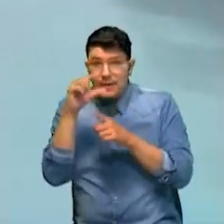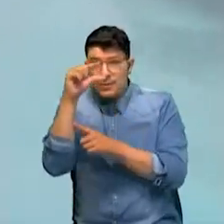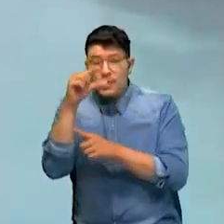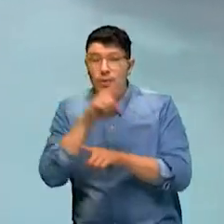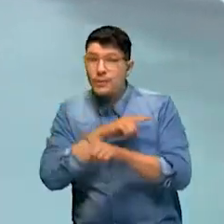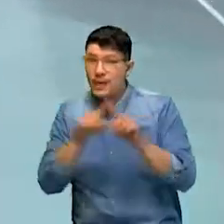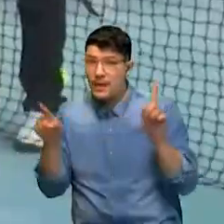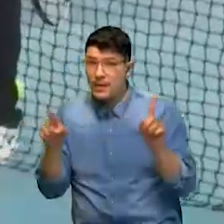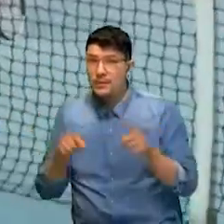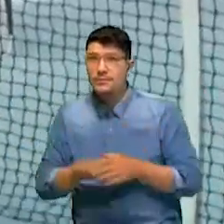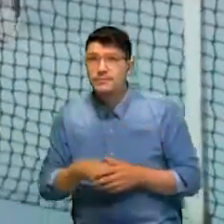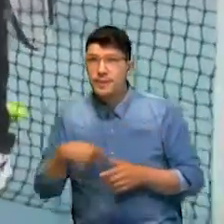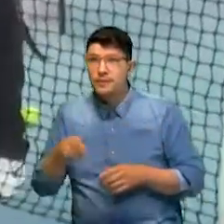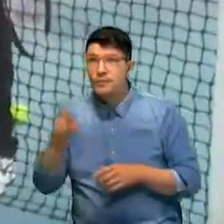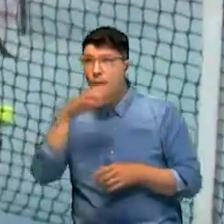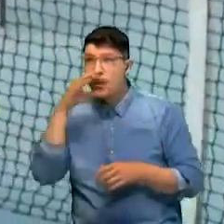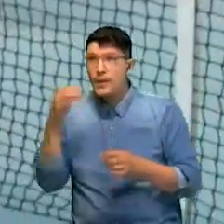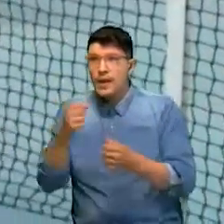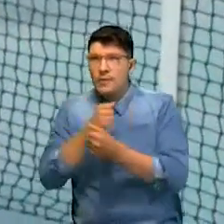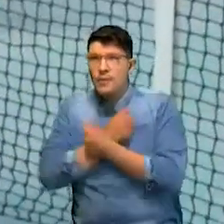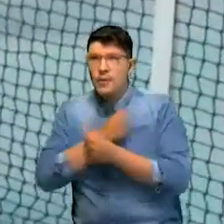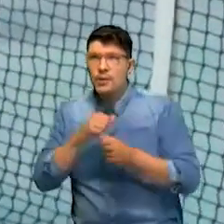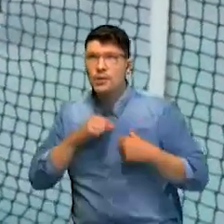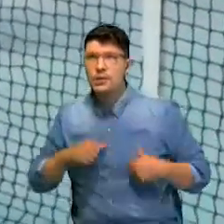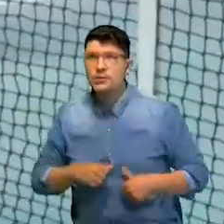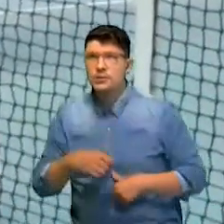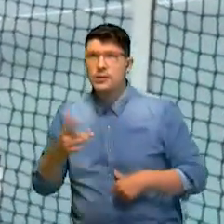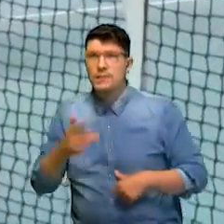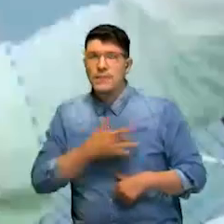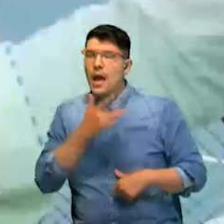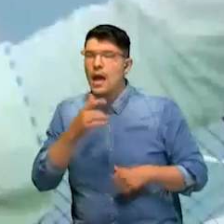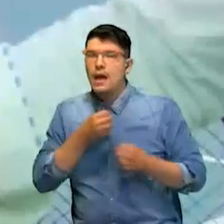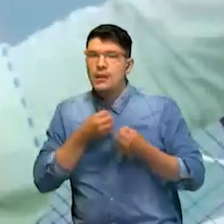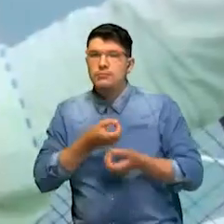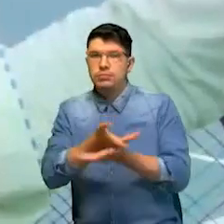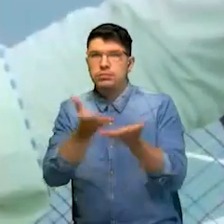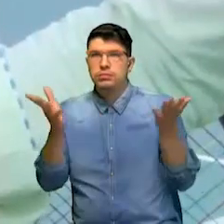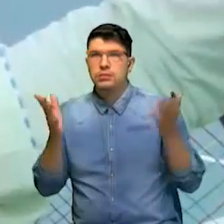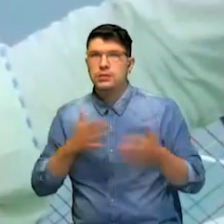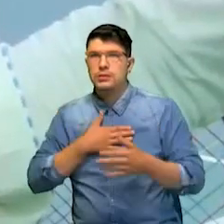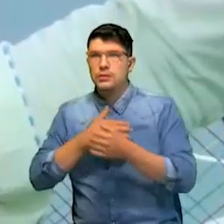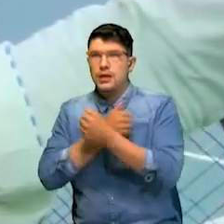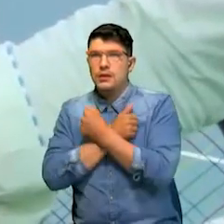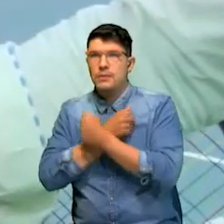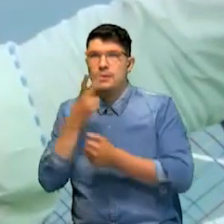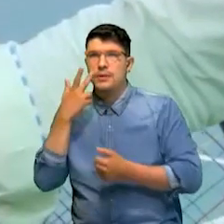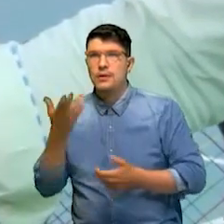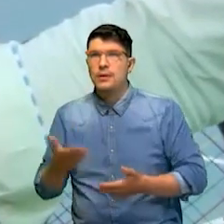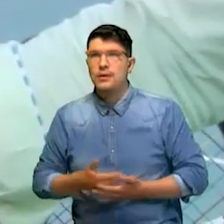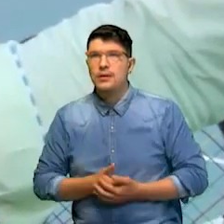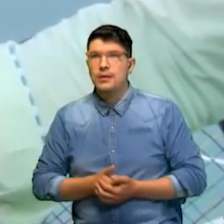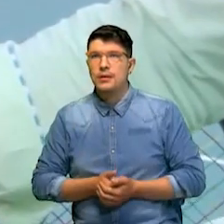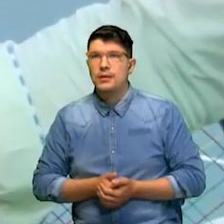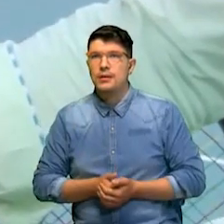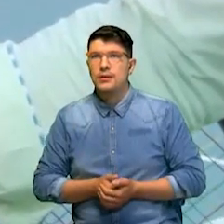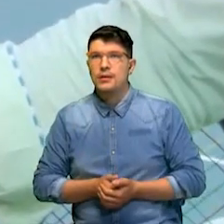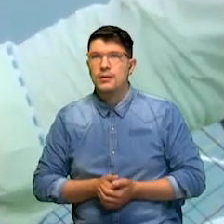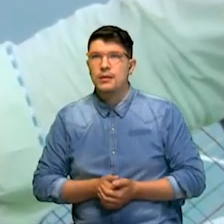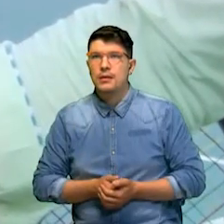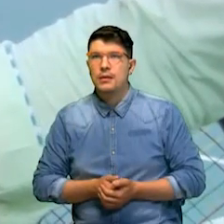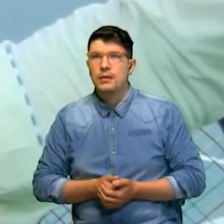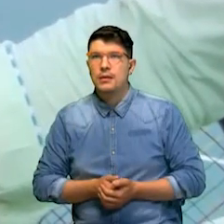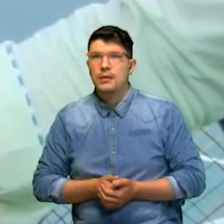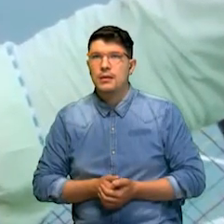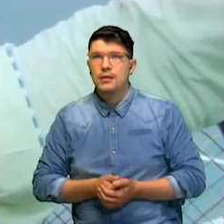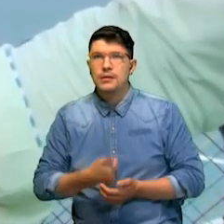Sin embargo, el amor tocó su corazón para enviar este mensaje. Te amo. ¿A quién ama? A